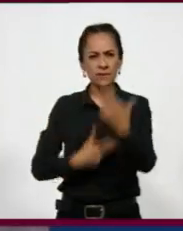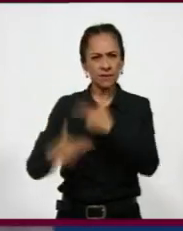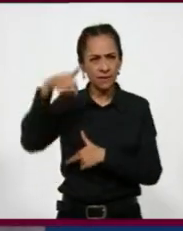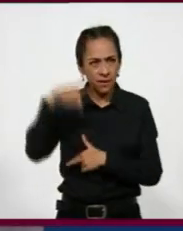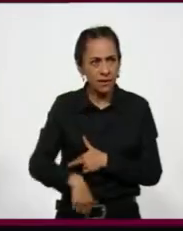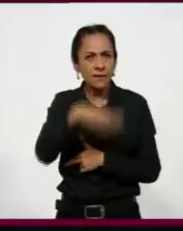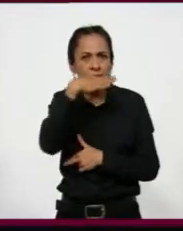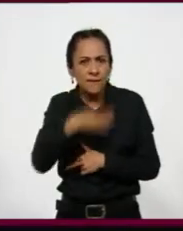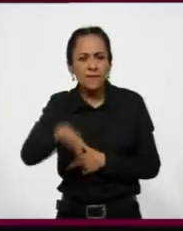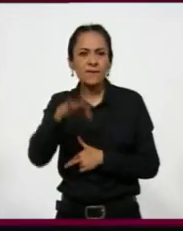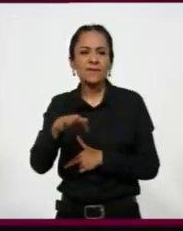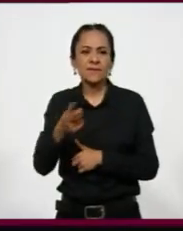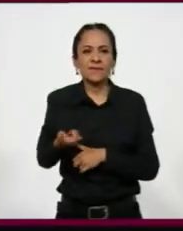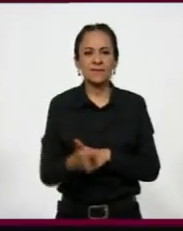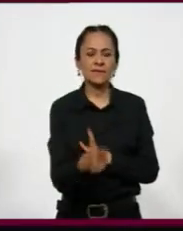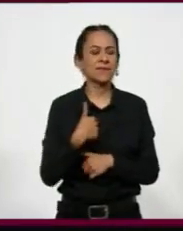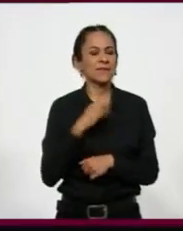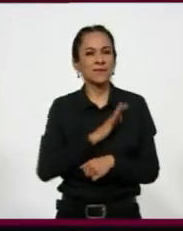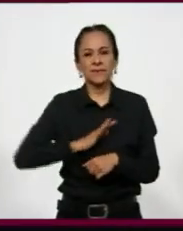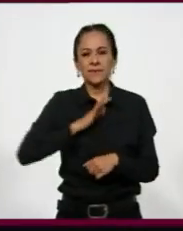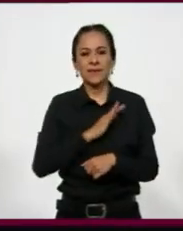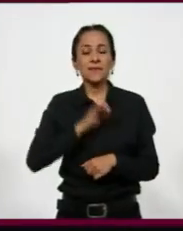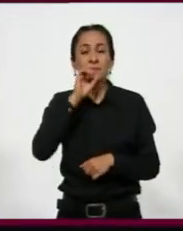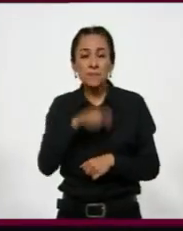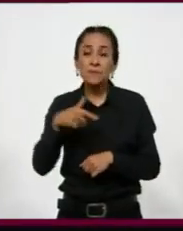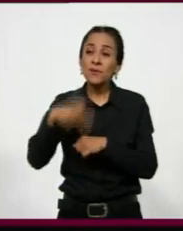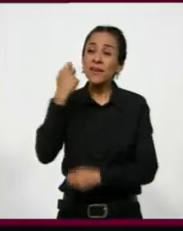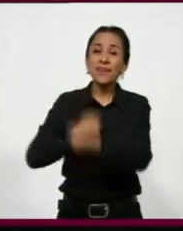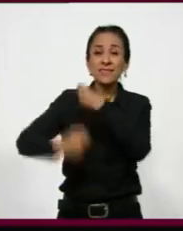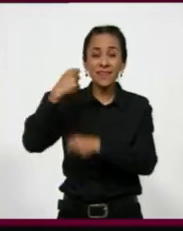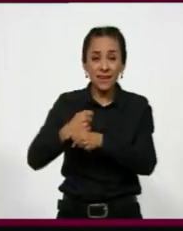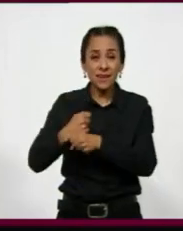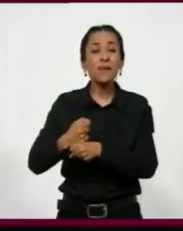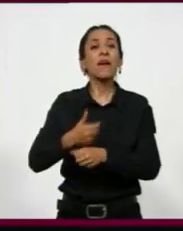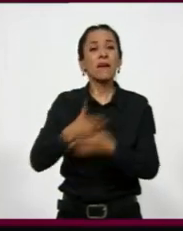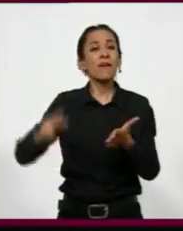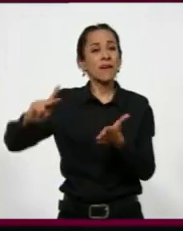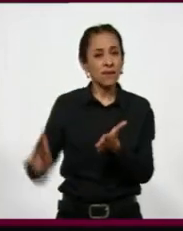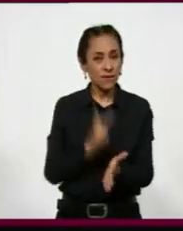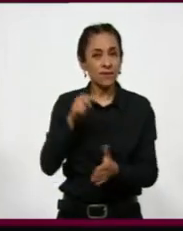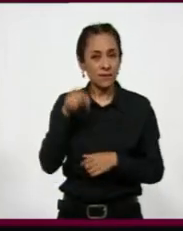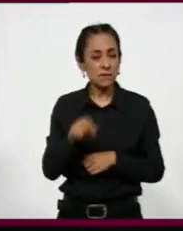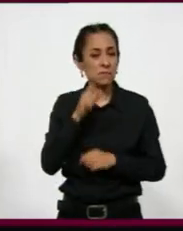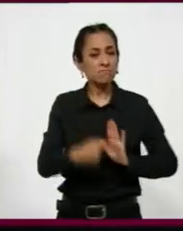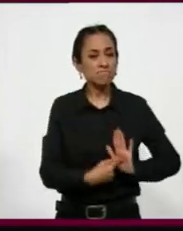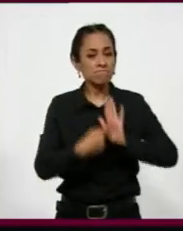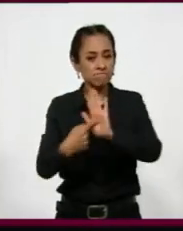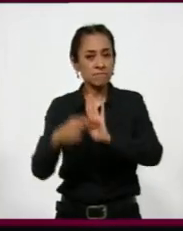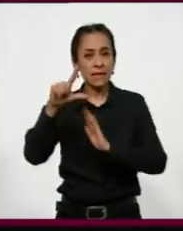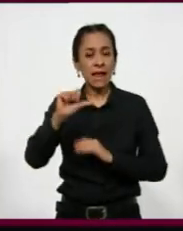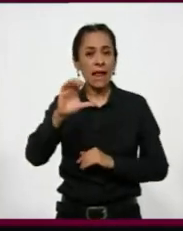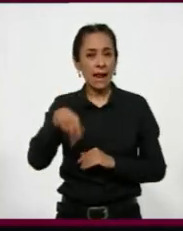Cervantino. Feliz de estar de vuelta como hace 13 años en el Cervantino. Presenta LAC,